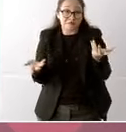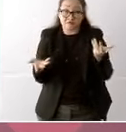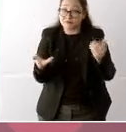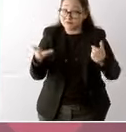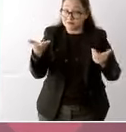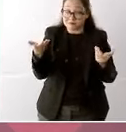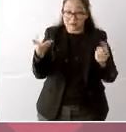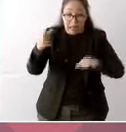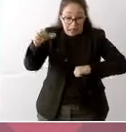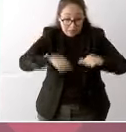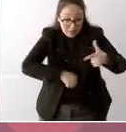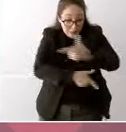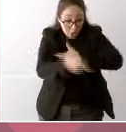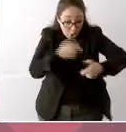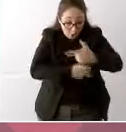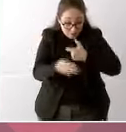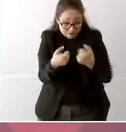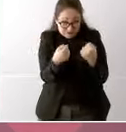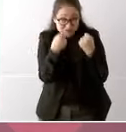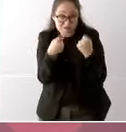actividad económica.